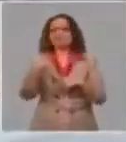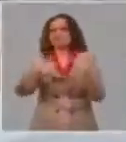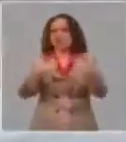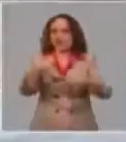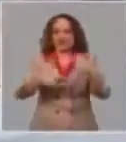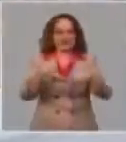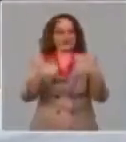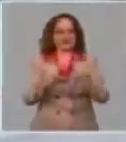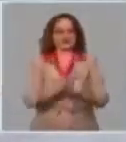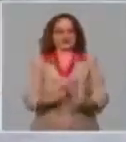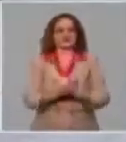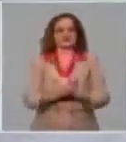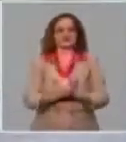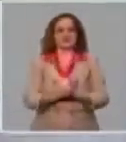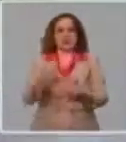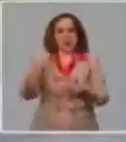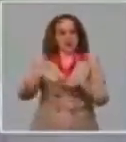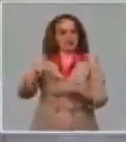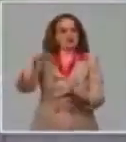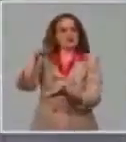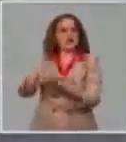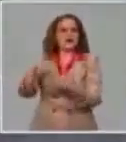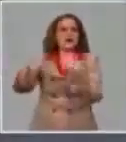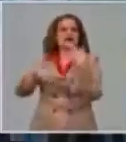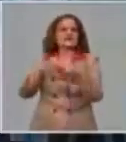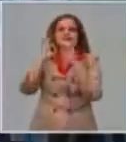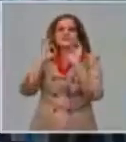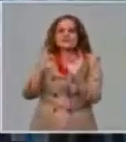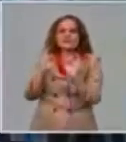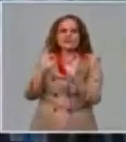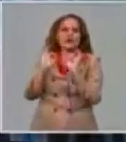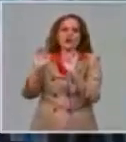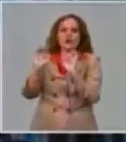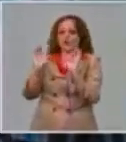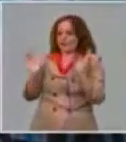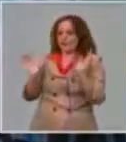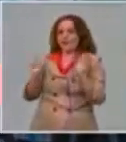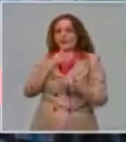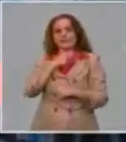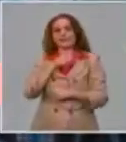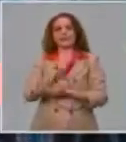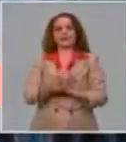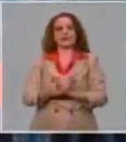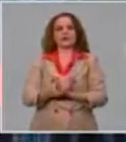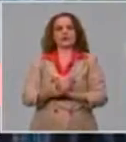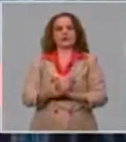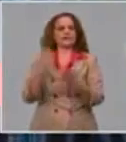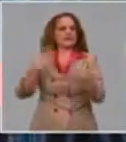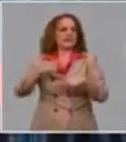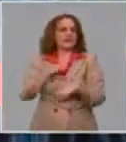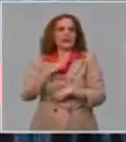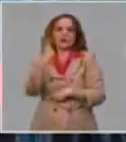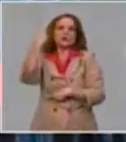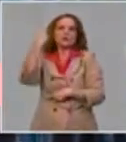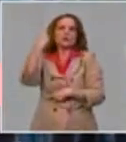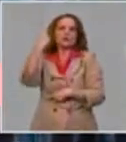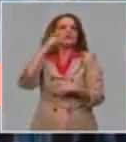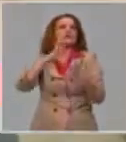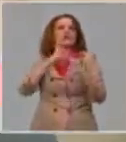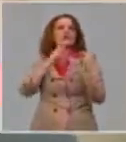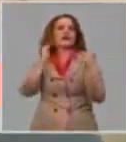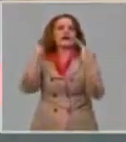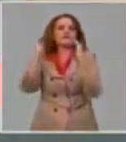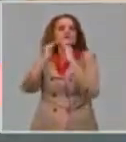de sistema prefabricado Sandino, que se fabrica diariamente una vivienda Sandino de 70 metros